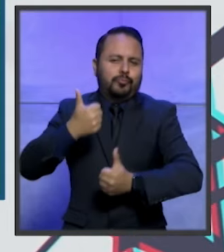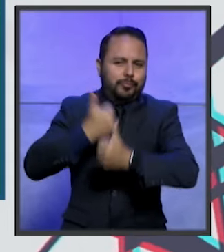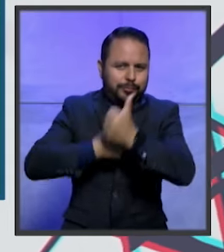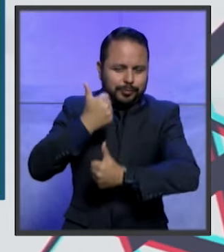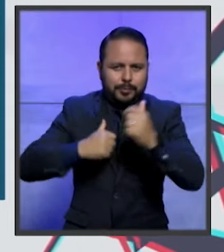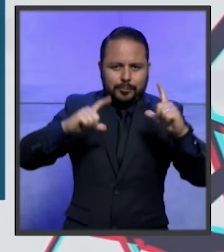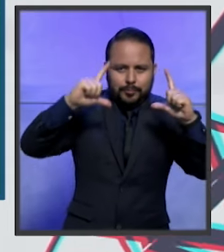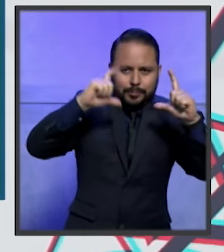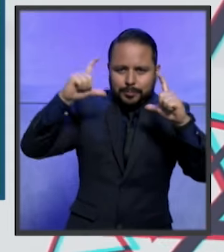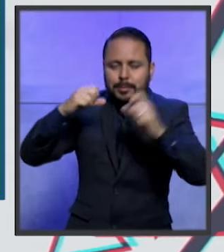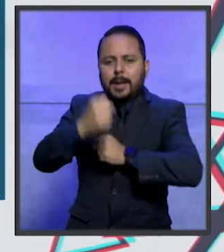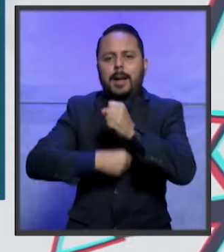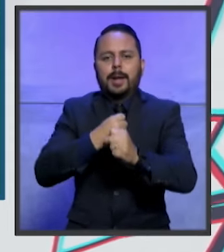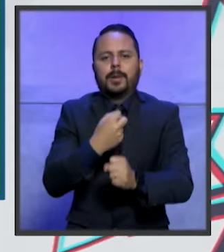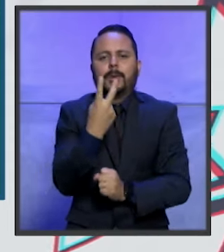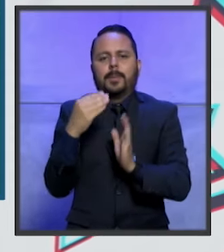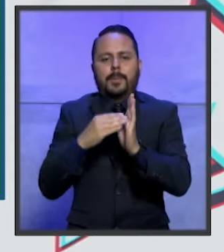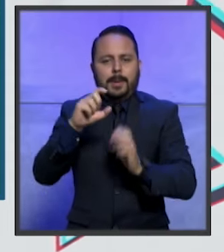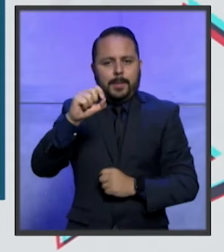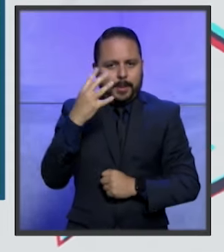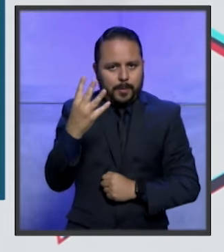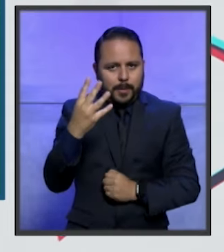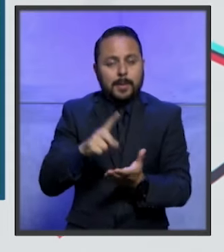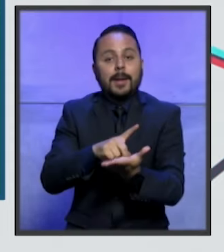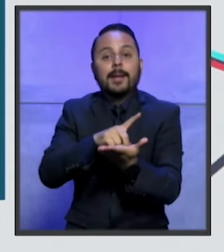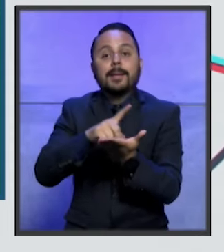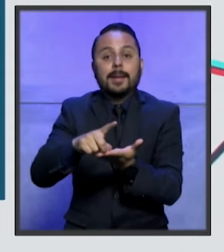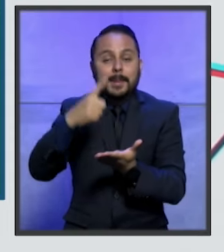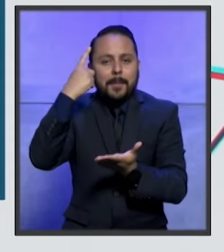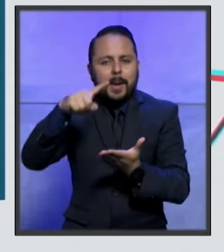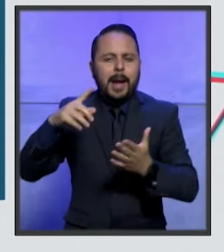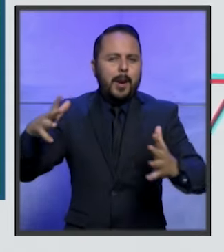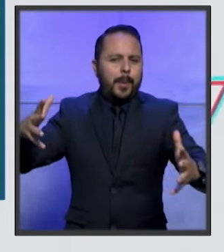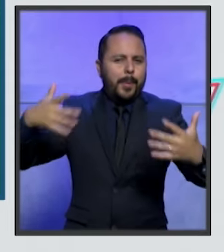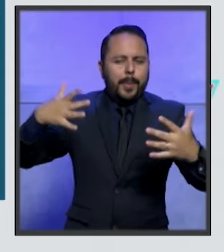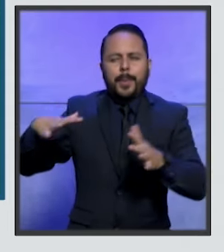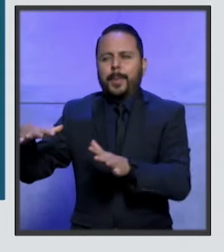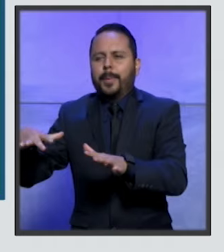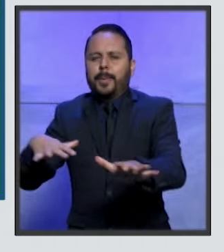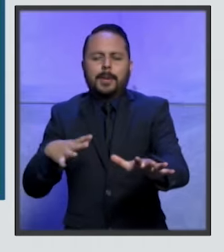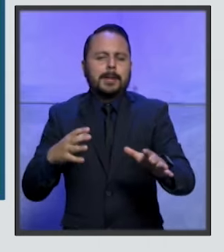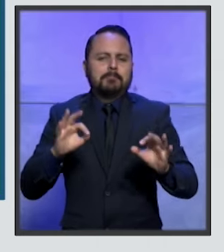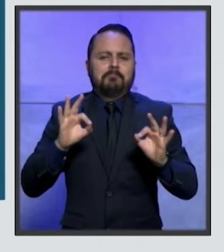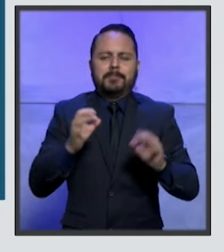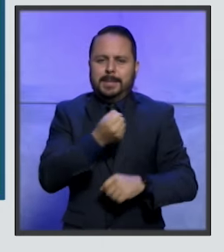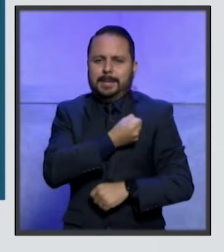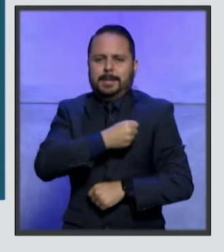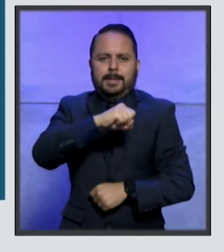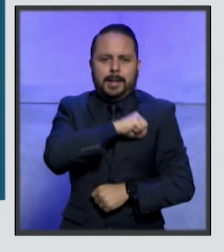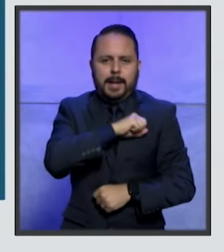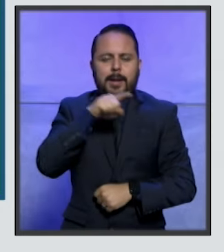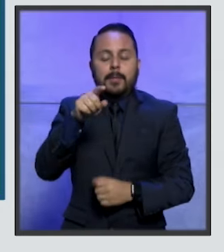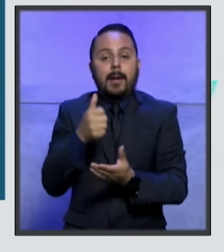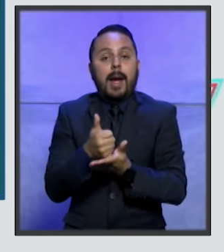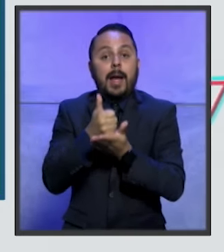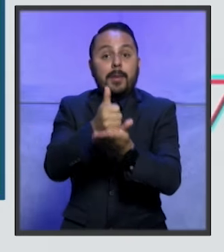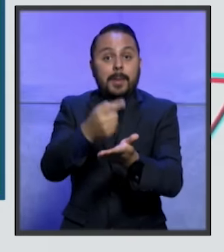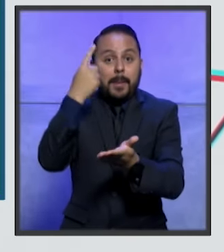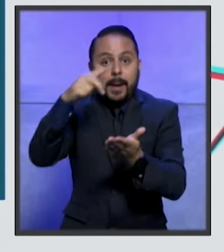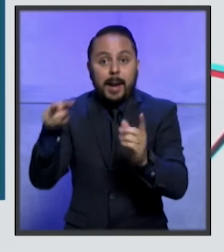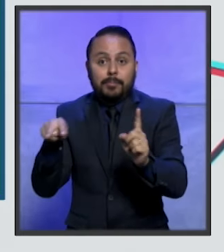concurso de fotografía 2024 derecho a un medio ambiente sano una mirada que